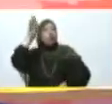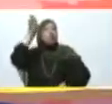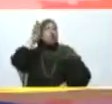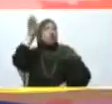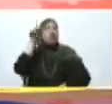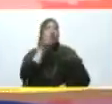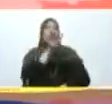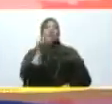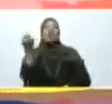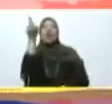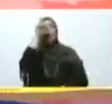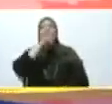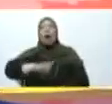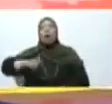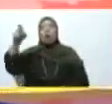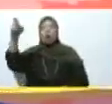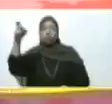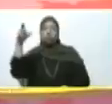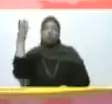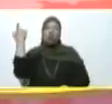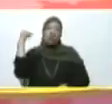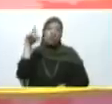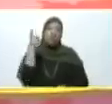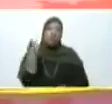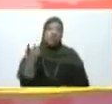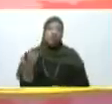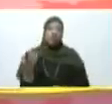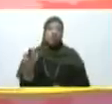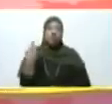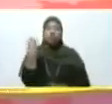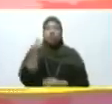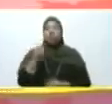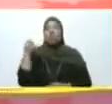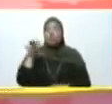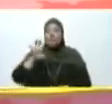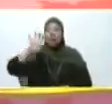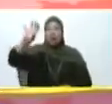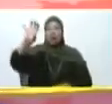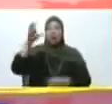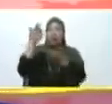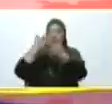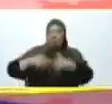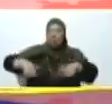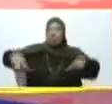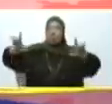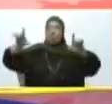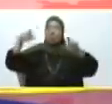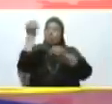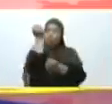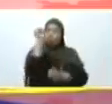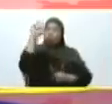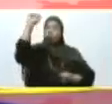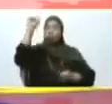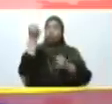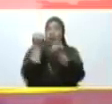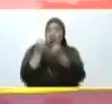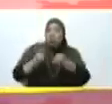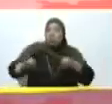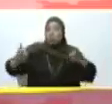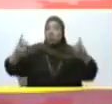Guardia Nacional Bolivariana llegue a 100 años, tendremos patria libre, soberana,